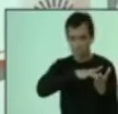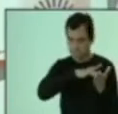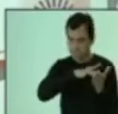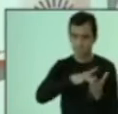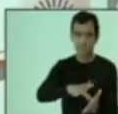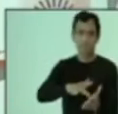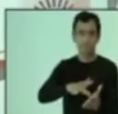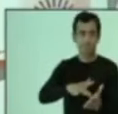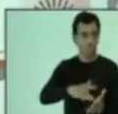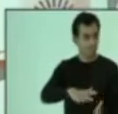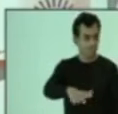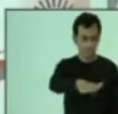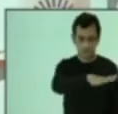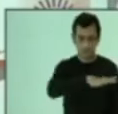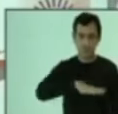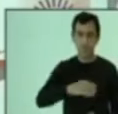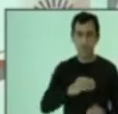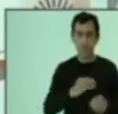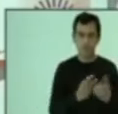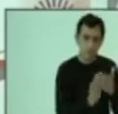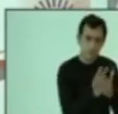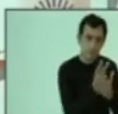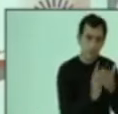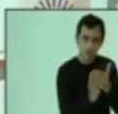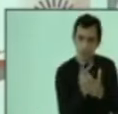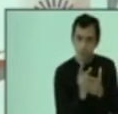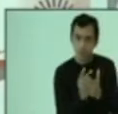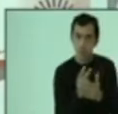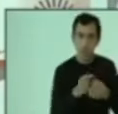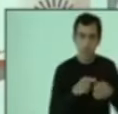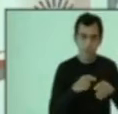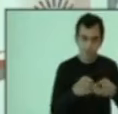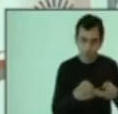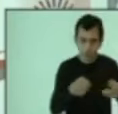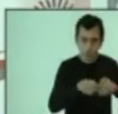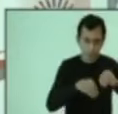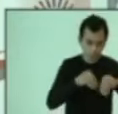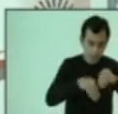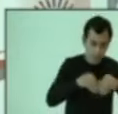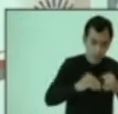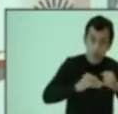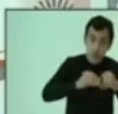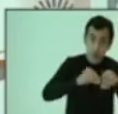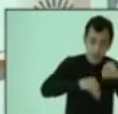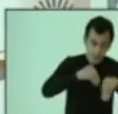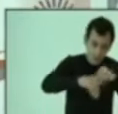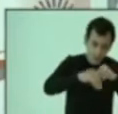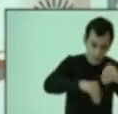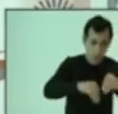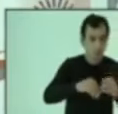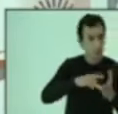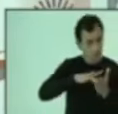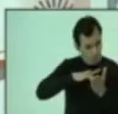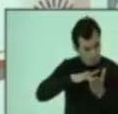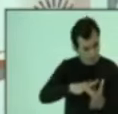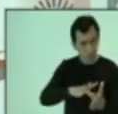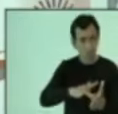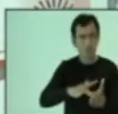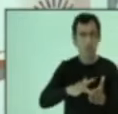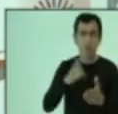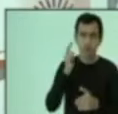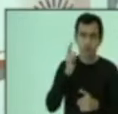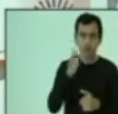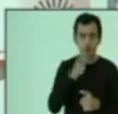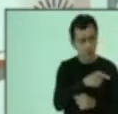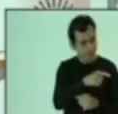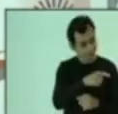todos los que producen y los que siembran en el territorio de Coatzintla. Vamos a sacarle